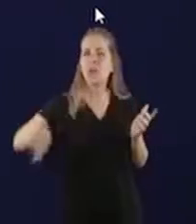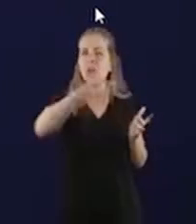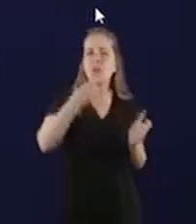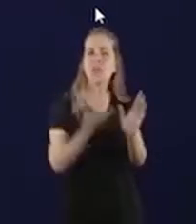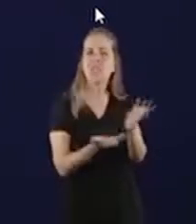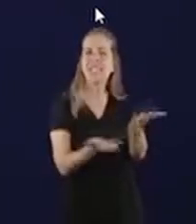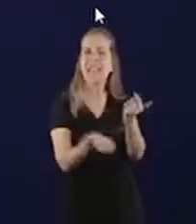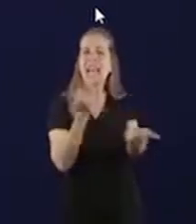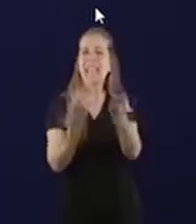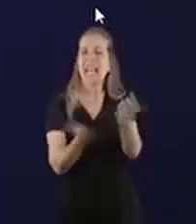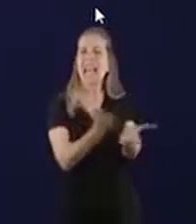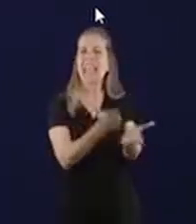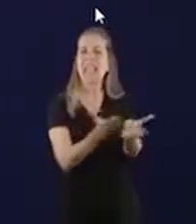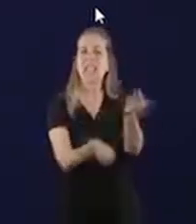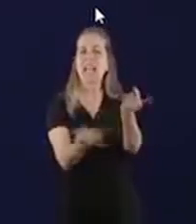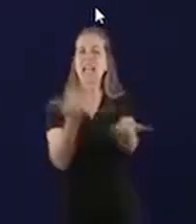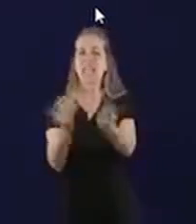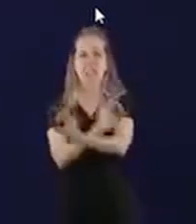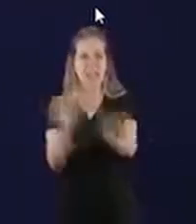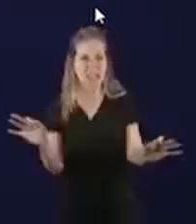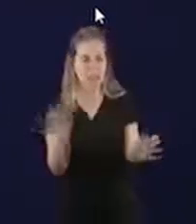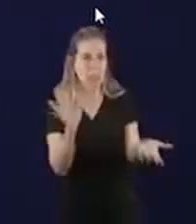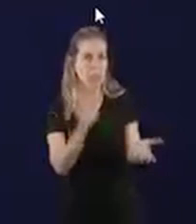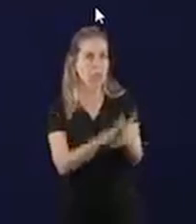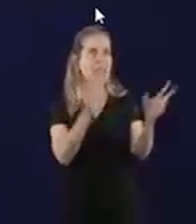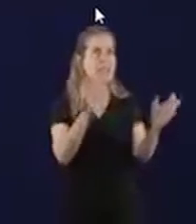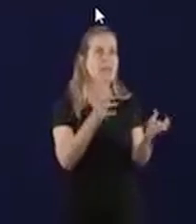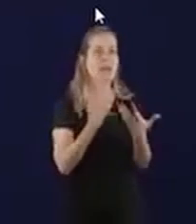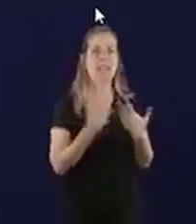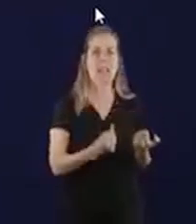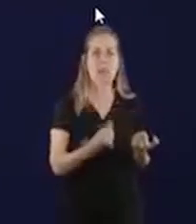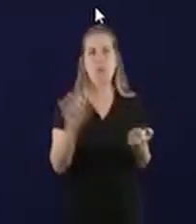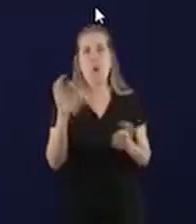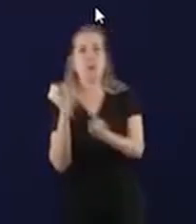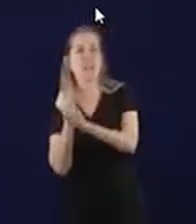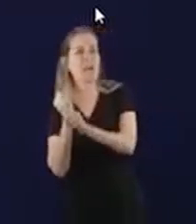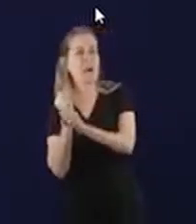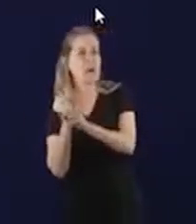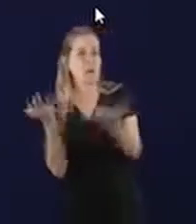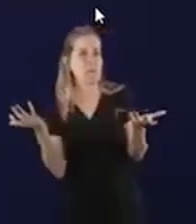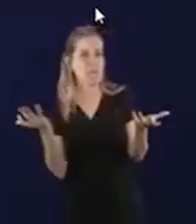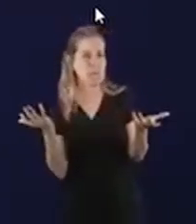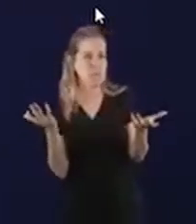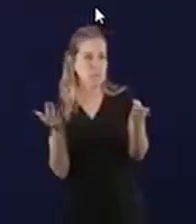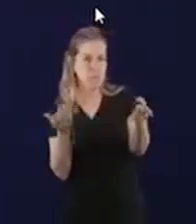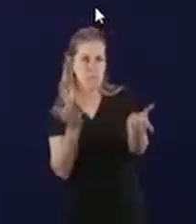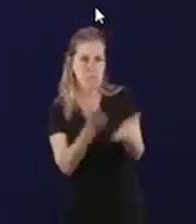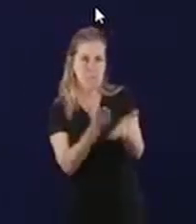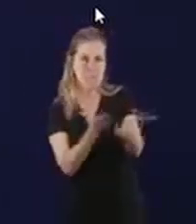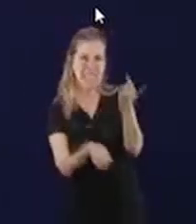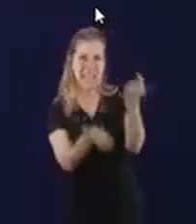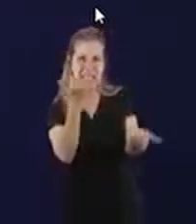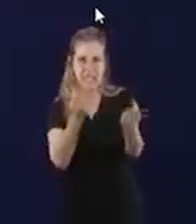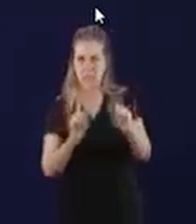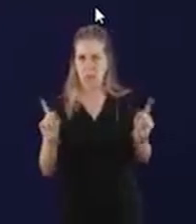absolutamente a nadie ni en materia de salud ni en materia laboral o bueno lo que comenté recién en relación a